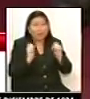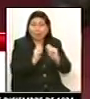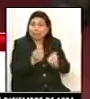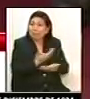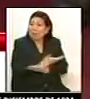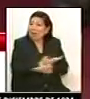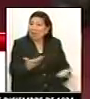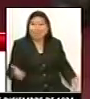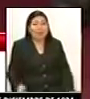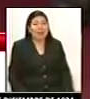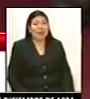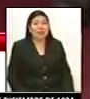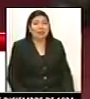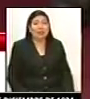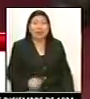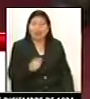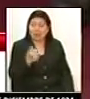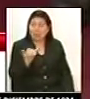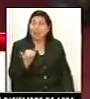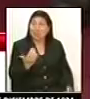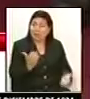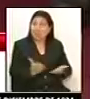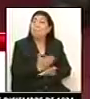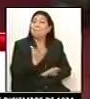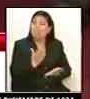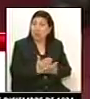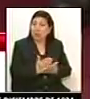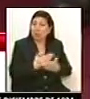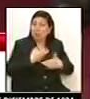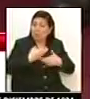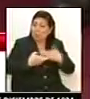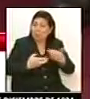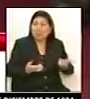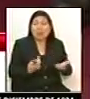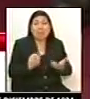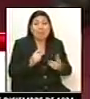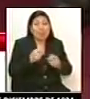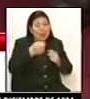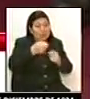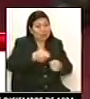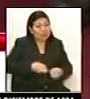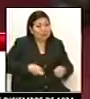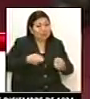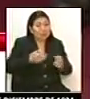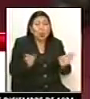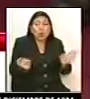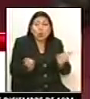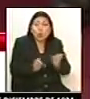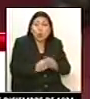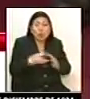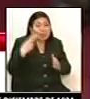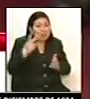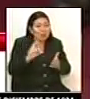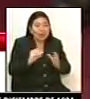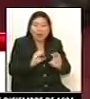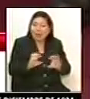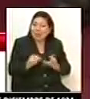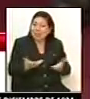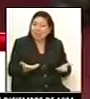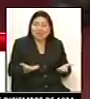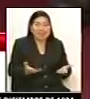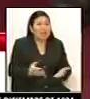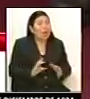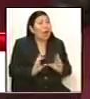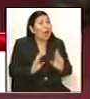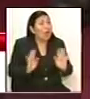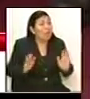Petroperú, y por eso hay 20 problemas. Son medidas promocionales también para los agricultores nacionales. Hay un conjunto de políticas que no se están haciendo por el gobierno, ojalá